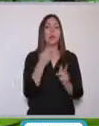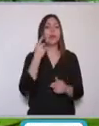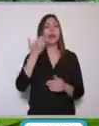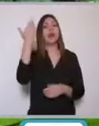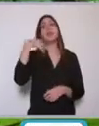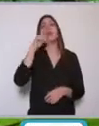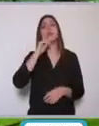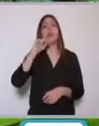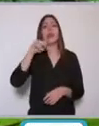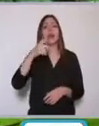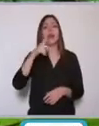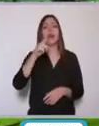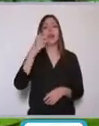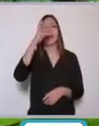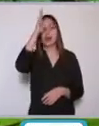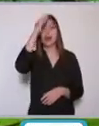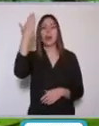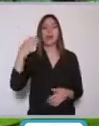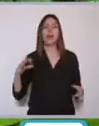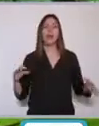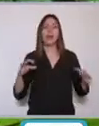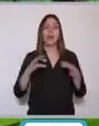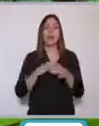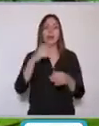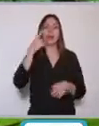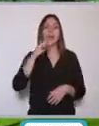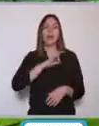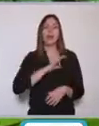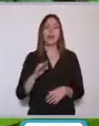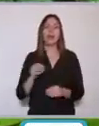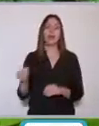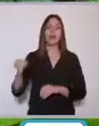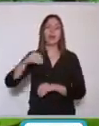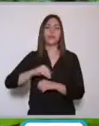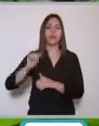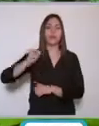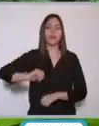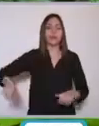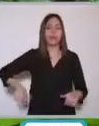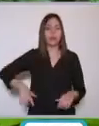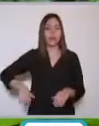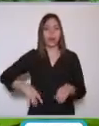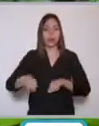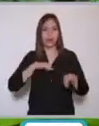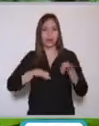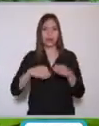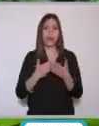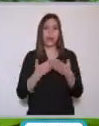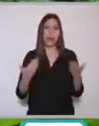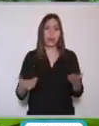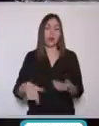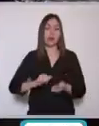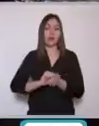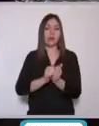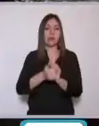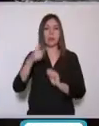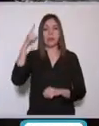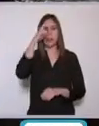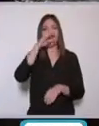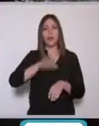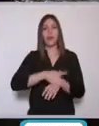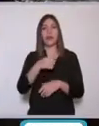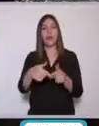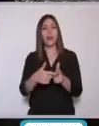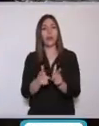esta coalición mayoritaria en el Parlamento para poder gobernar, lo cual ahora resulta algo complicado. ¿Por qué? Porque este partido,